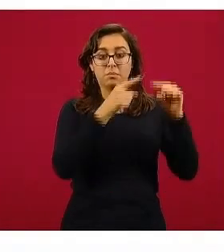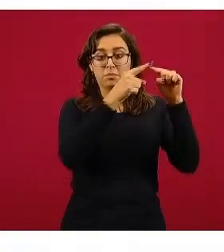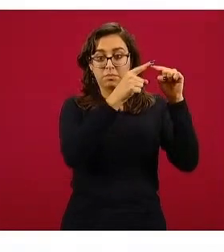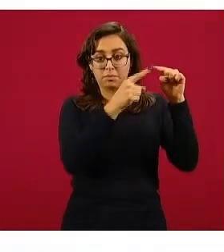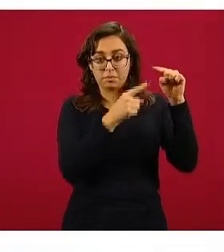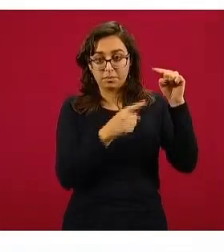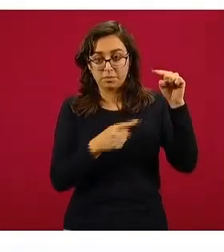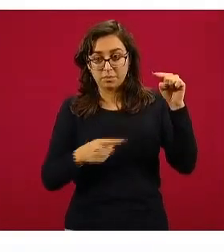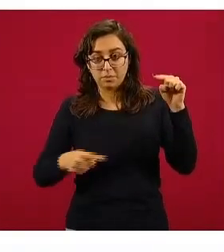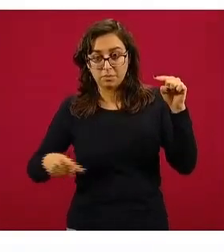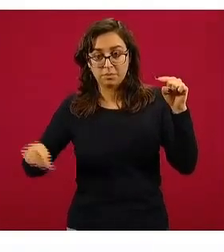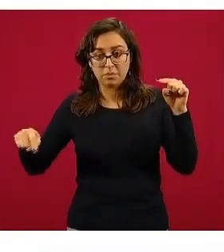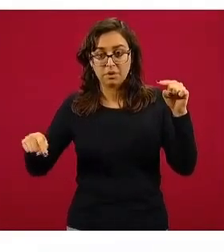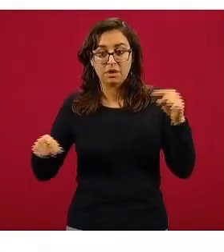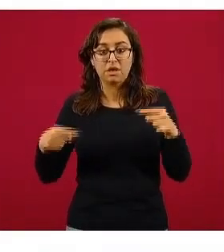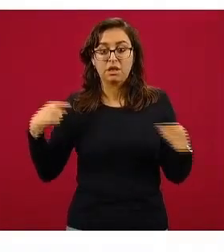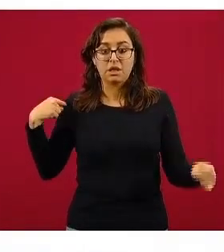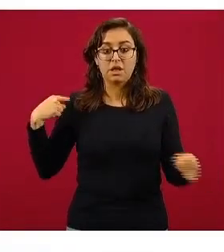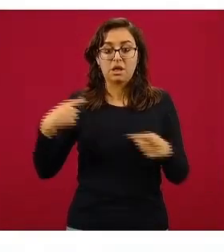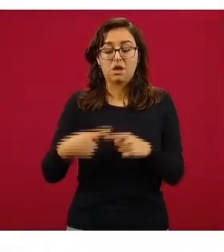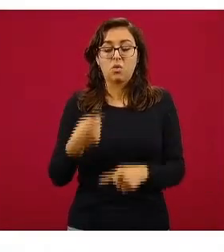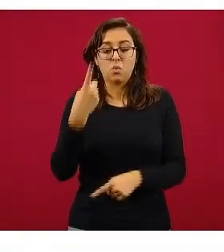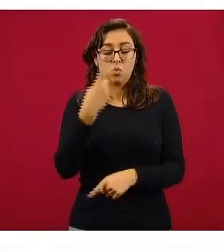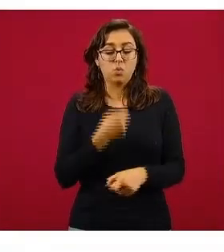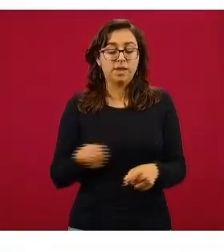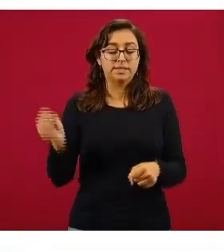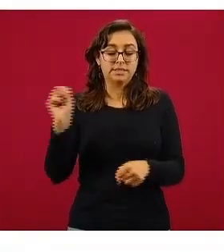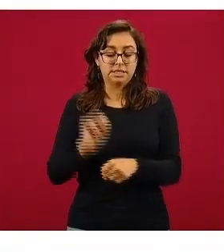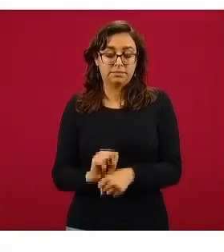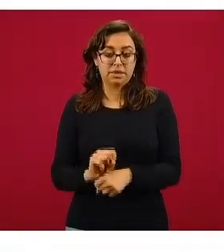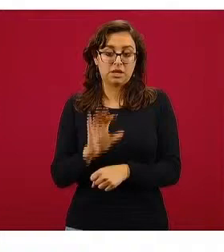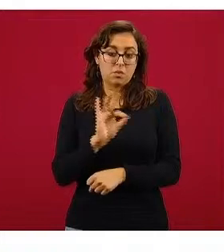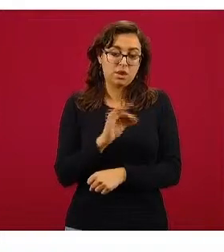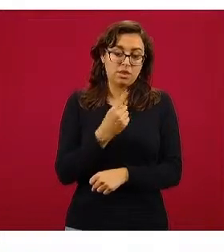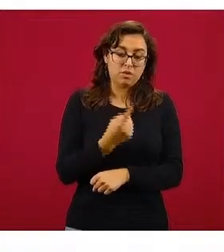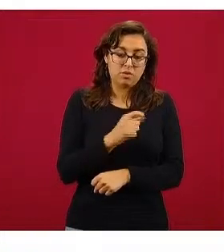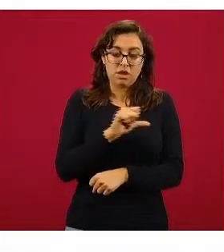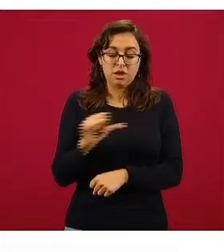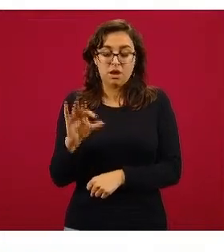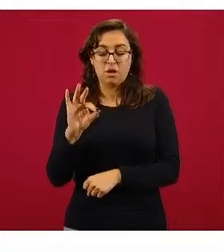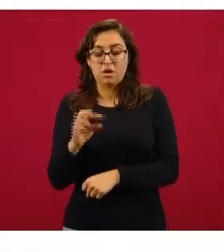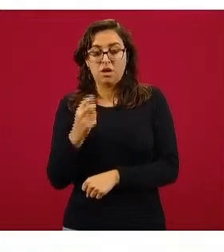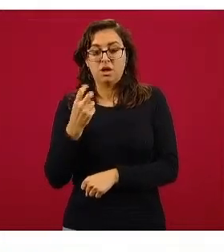oscuro y de la semana 41 a 42 un